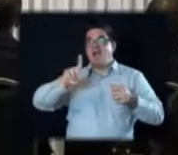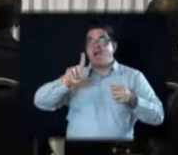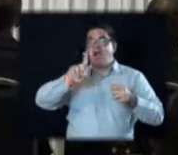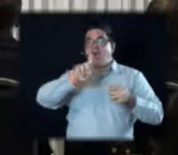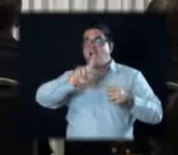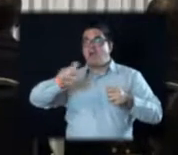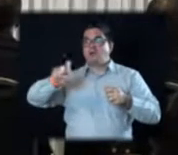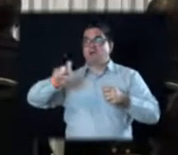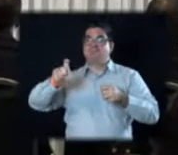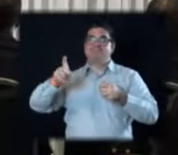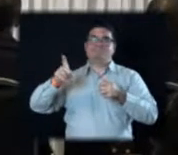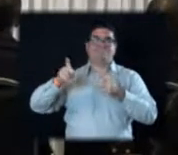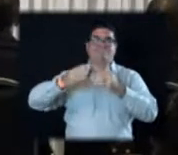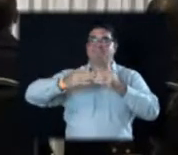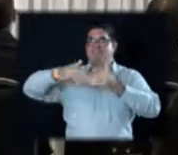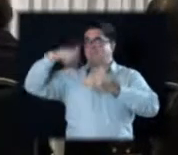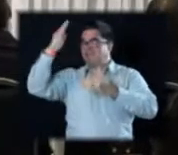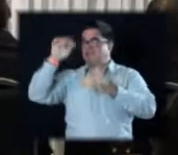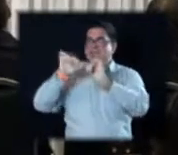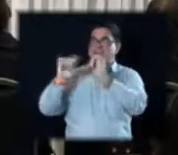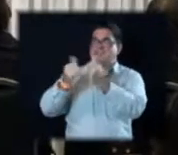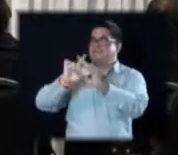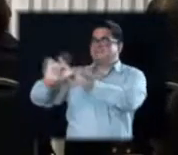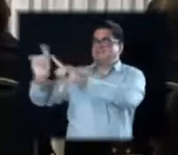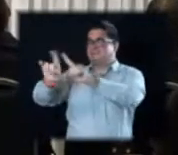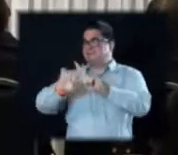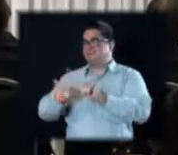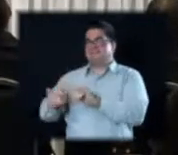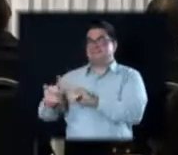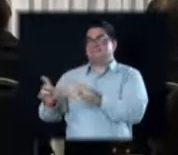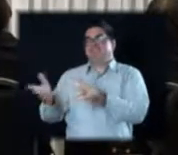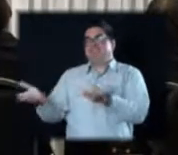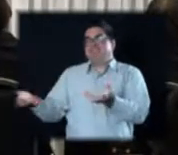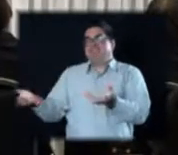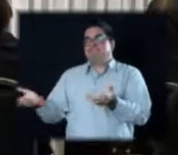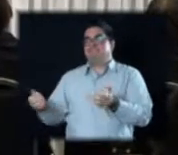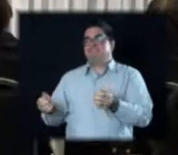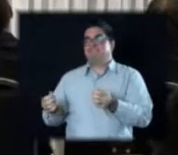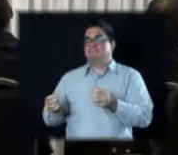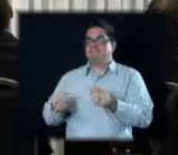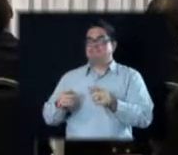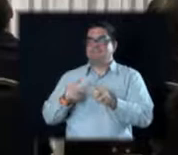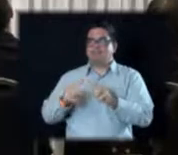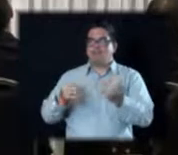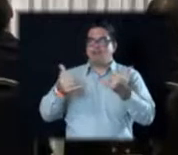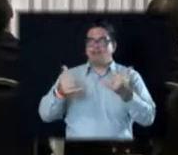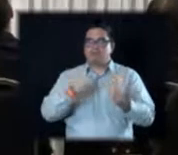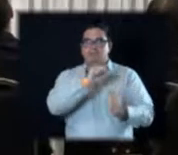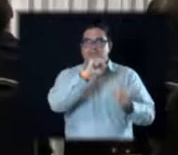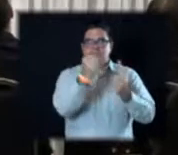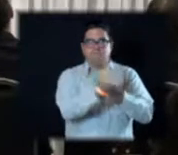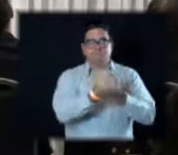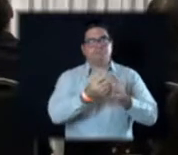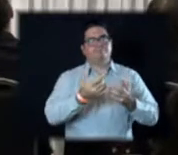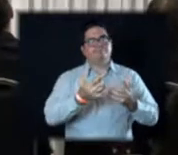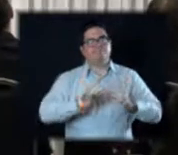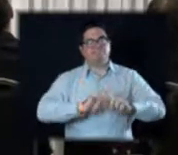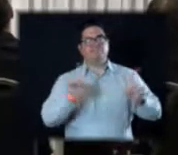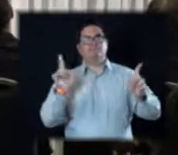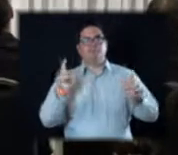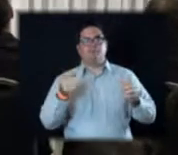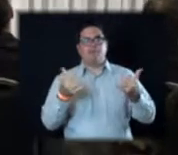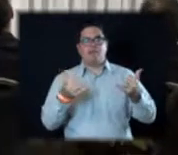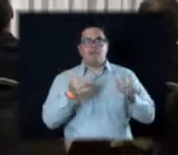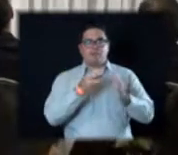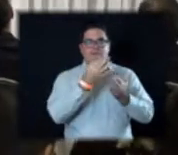hay 130 agencias. Ustedes no están en un contexto de negocios como siempre. Están